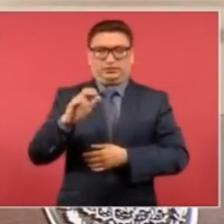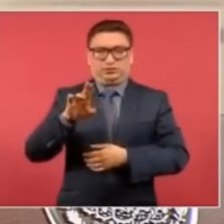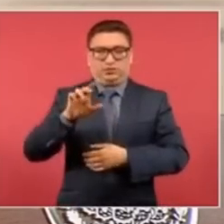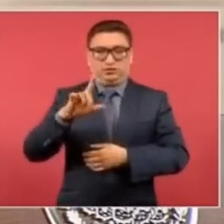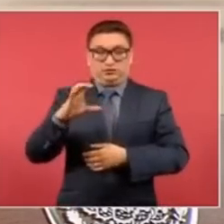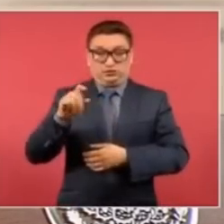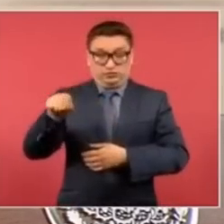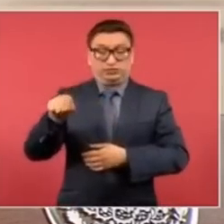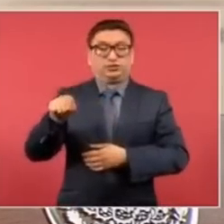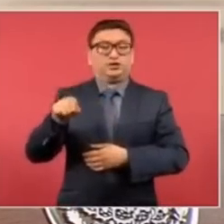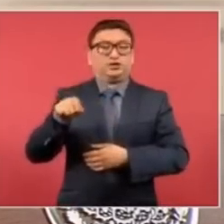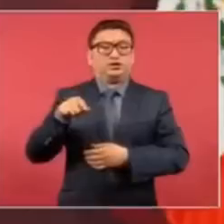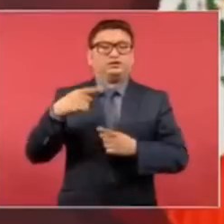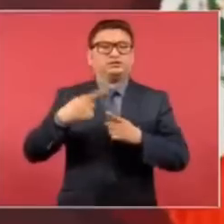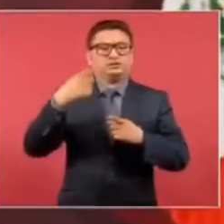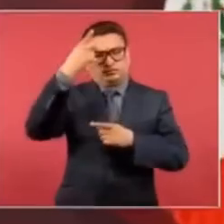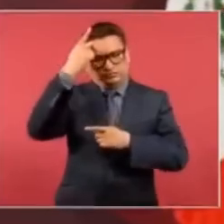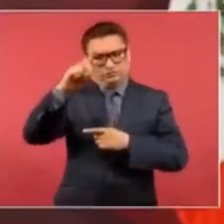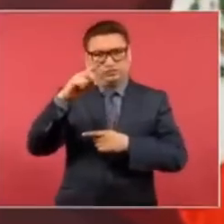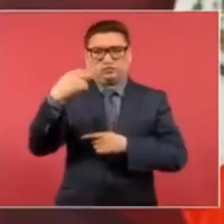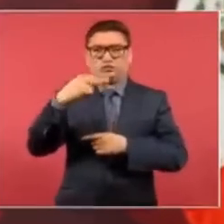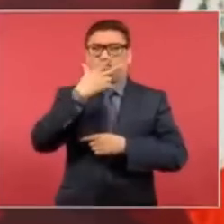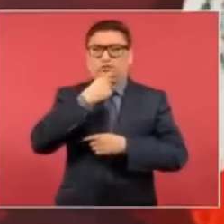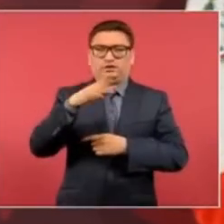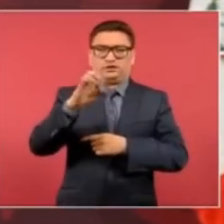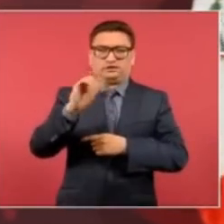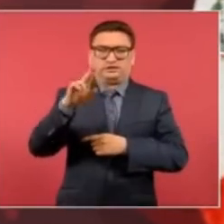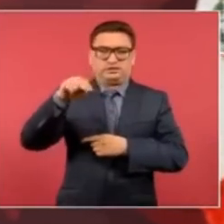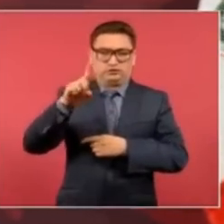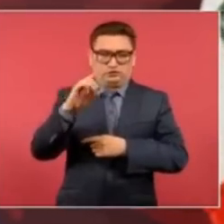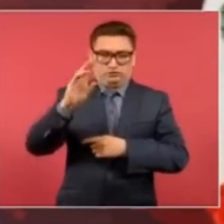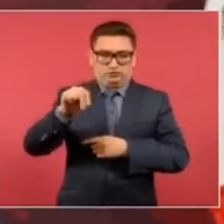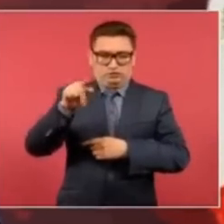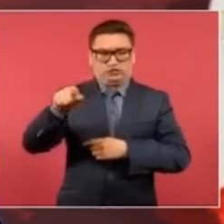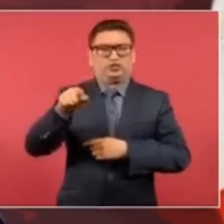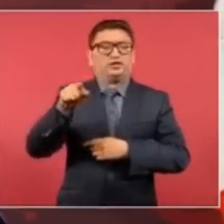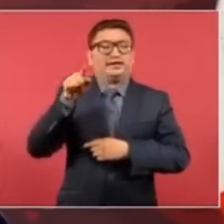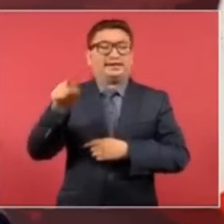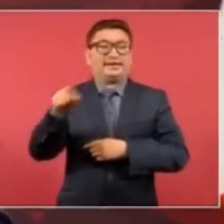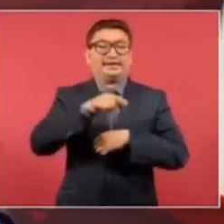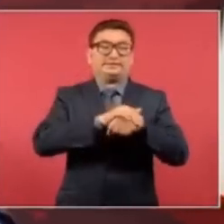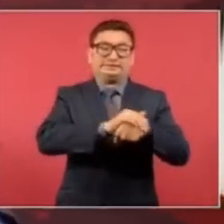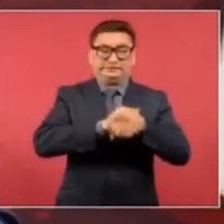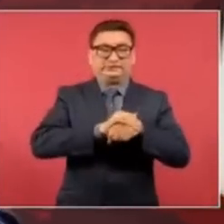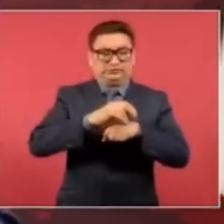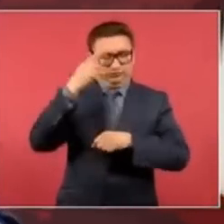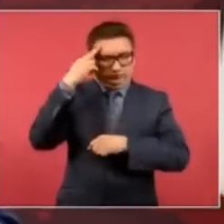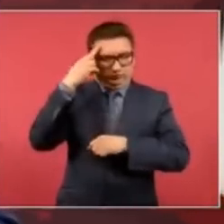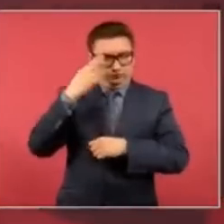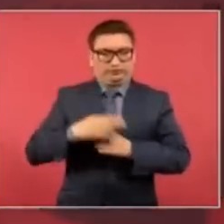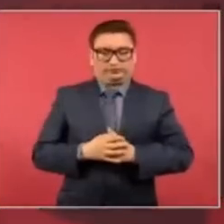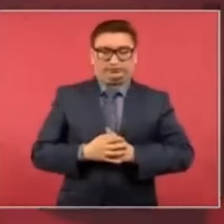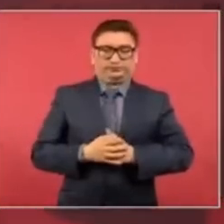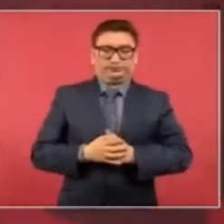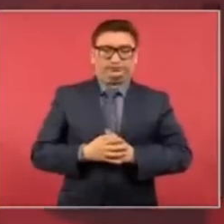campaña emprendida por Denise Dresser y los intelectuales orgánicos, donde buscan suspender